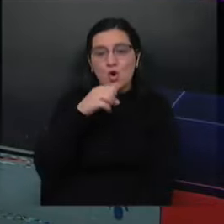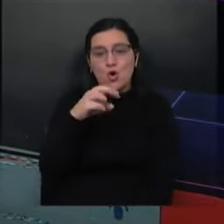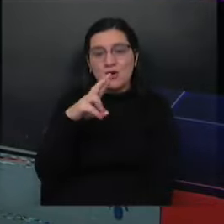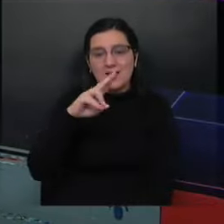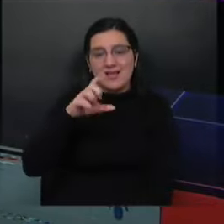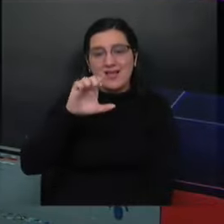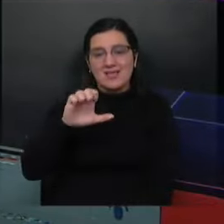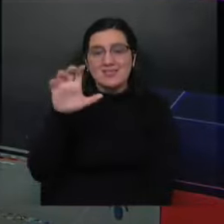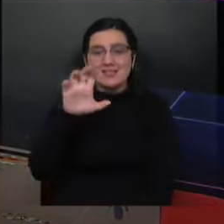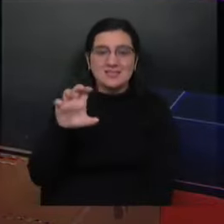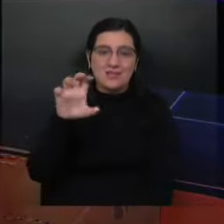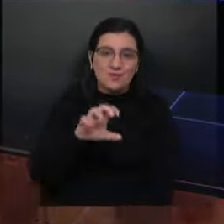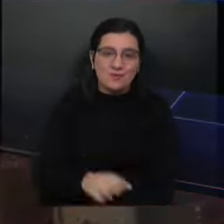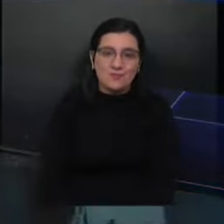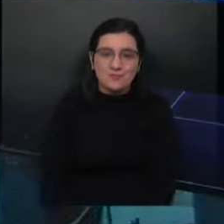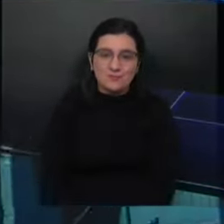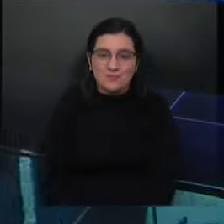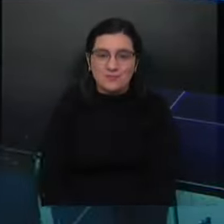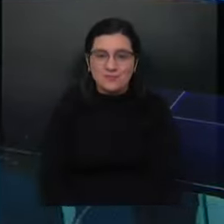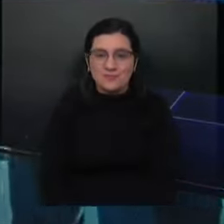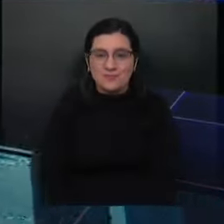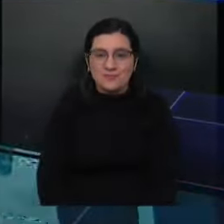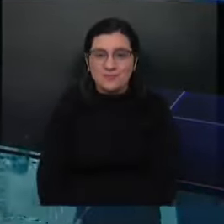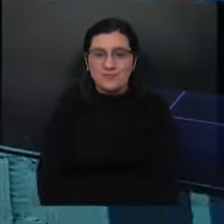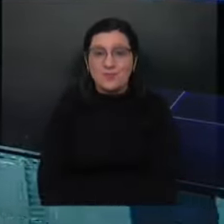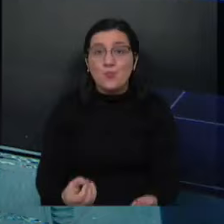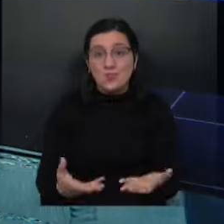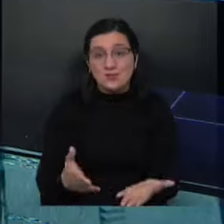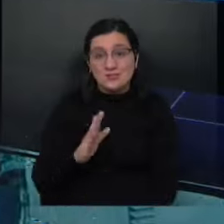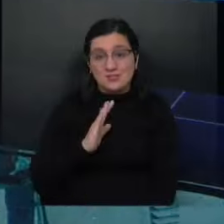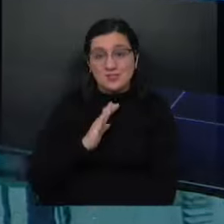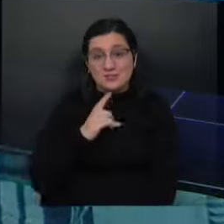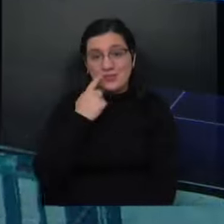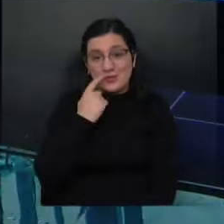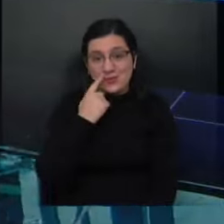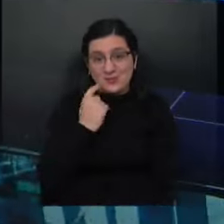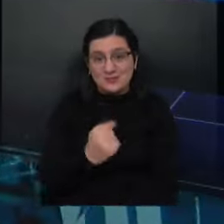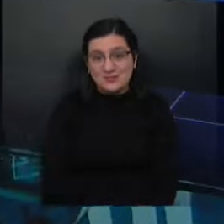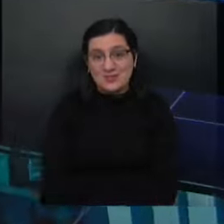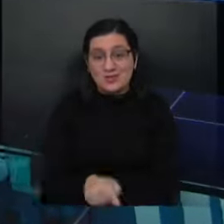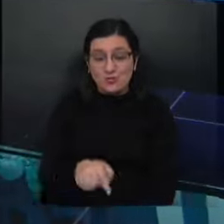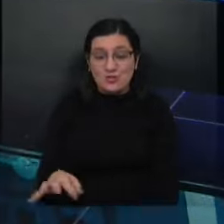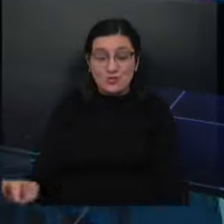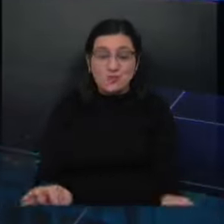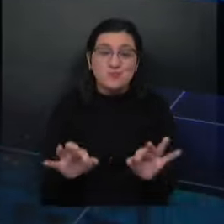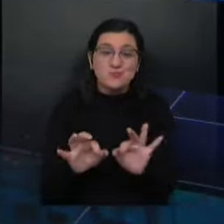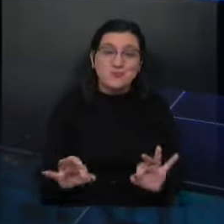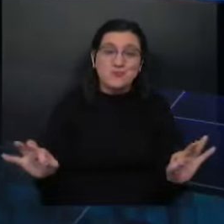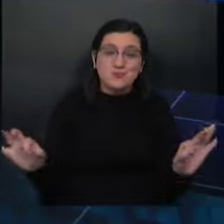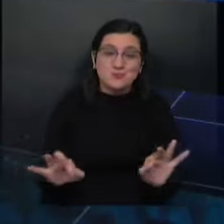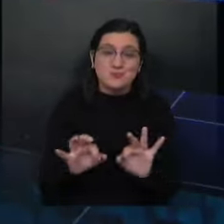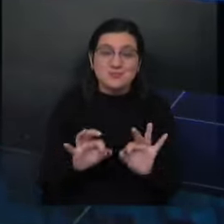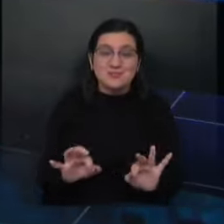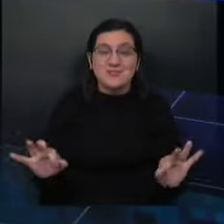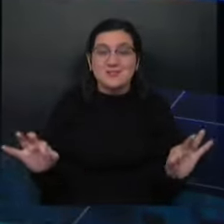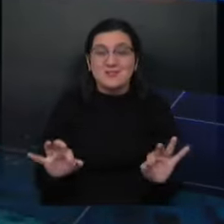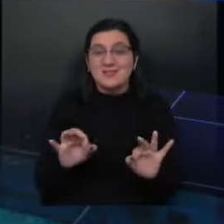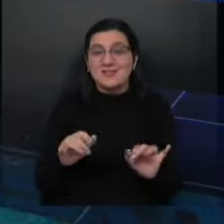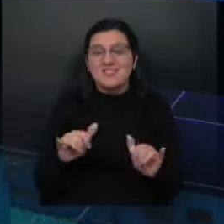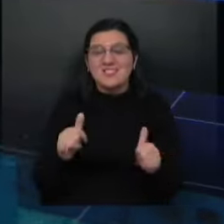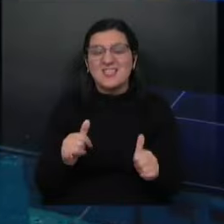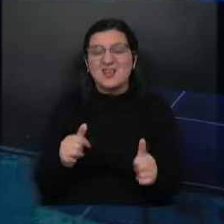fuerza corazón ro y señoras y señores dicho eso y con este ritmo que él lo tiene en la